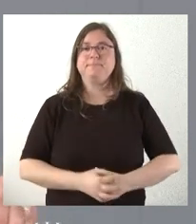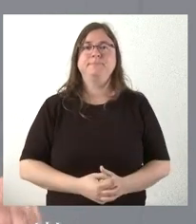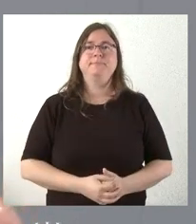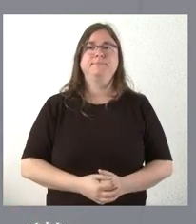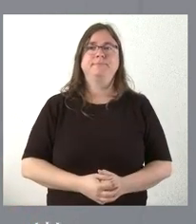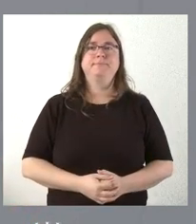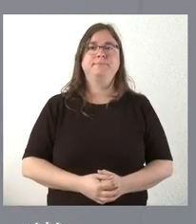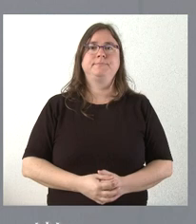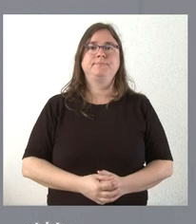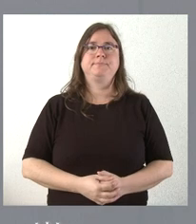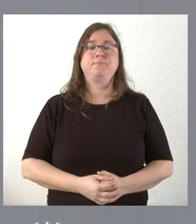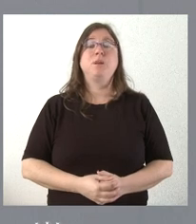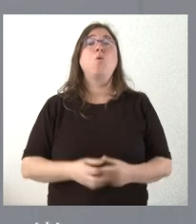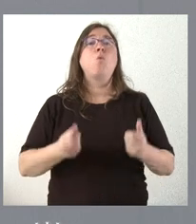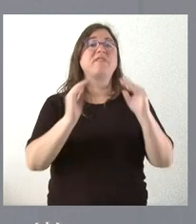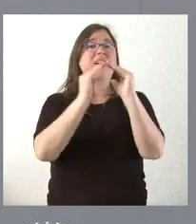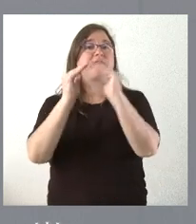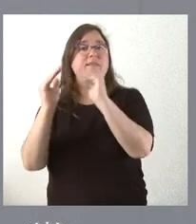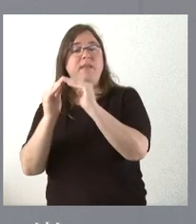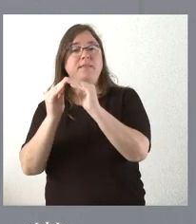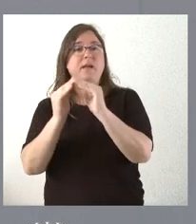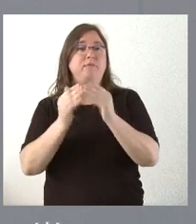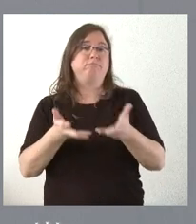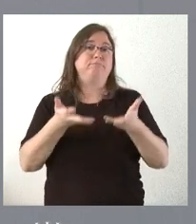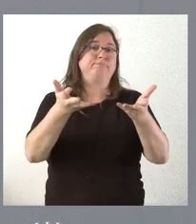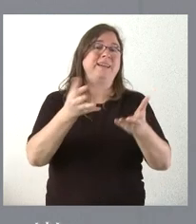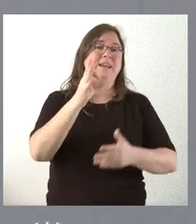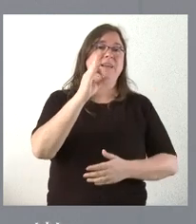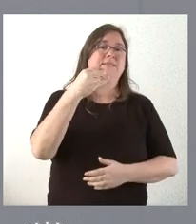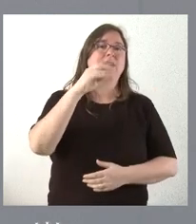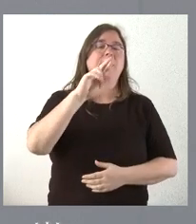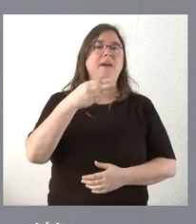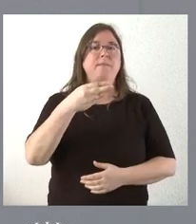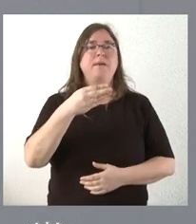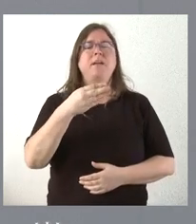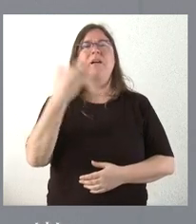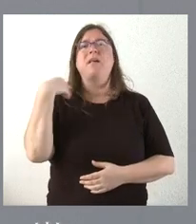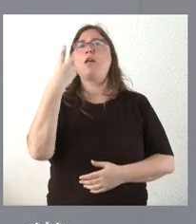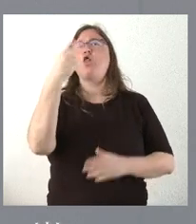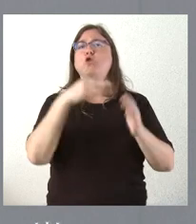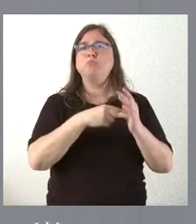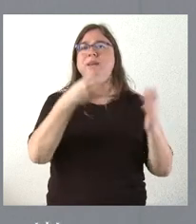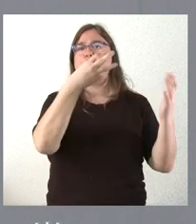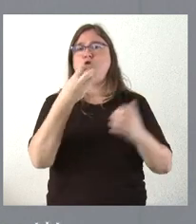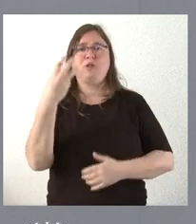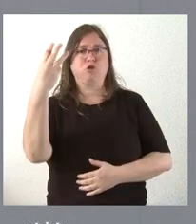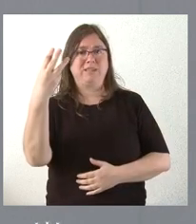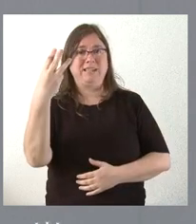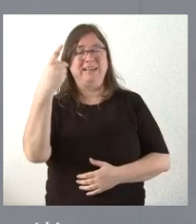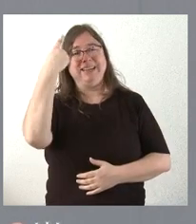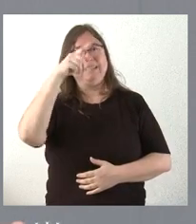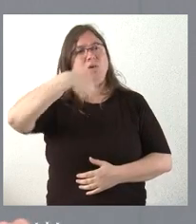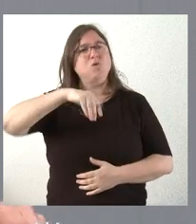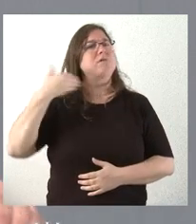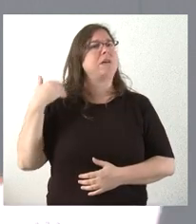El número de viviendas disponibles por la SAREF, que recientemente se publicó, eran 2.803. Saben ustedes que nosotros tenemos ya